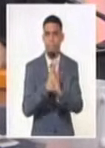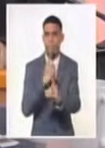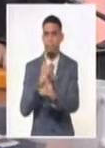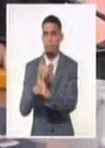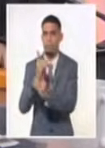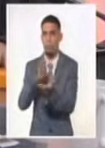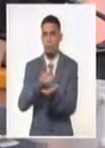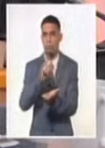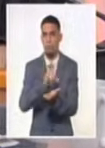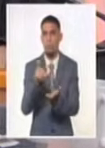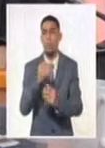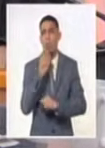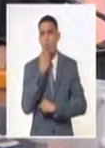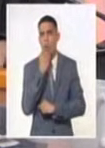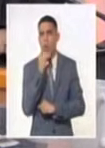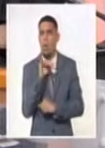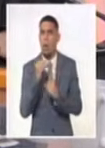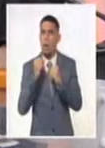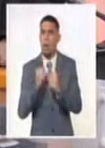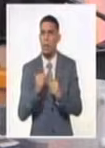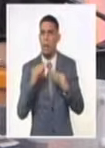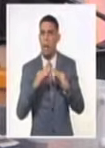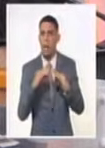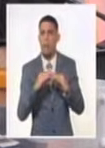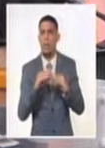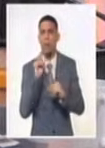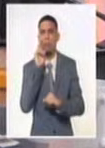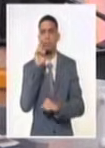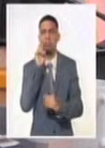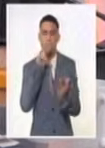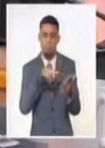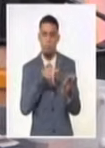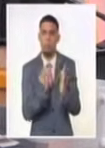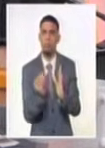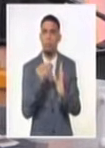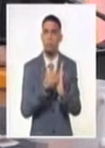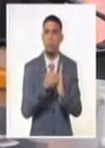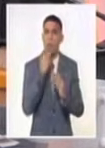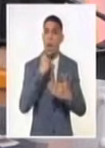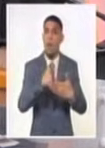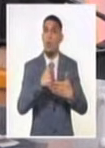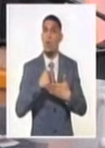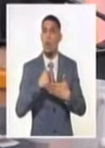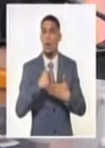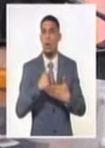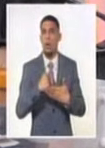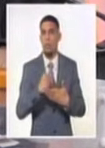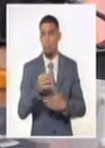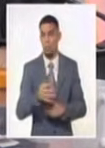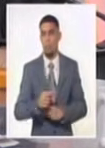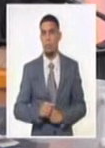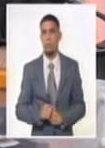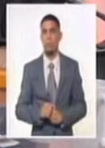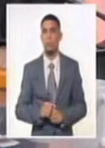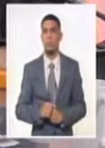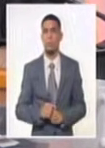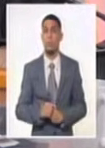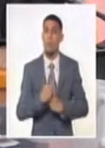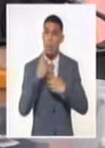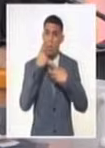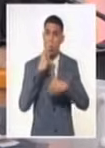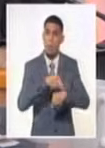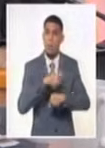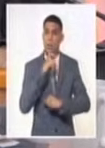general de los muchachos. Pero yo creo que sobre todo en estas circunstancias es muy importante eso, el claustro, los